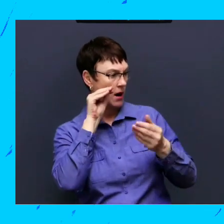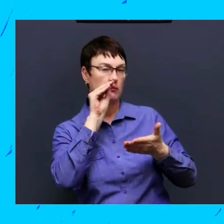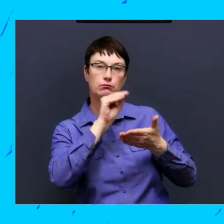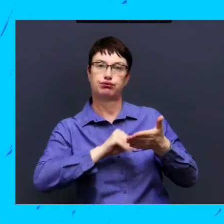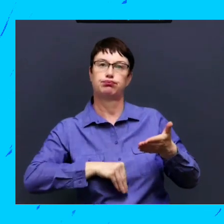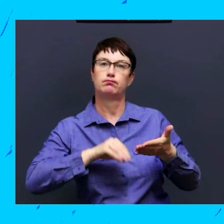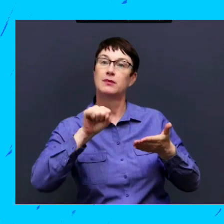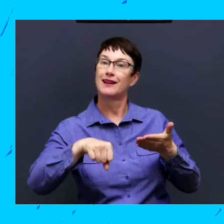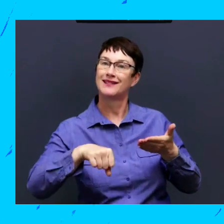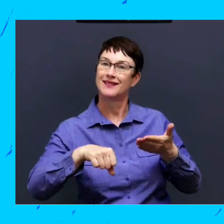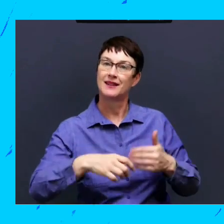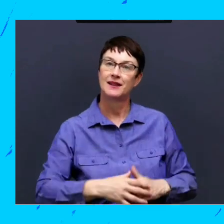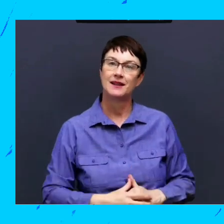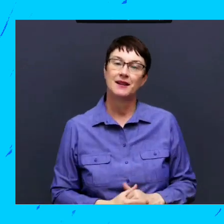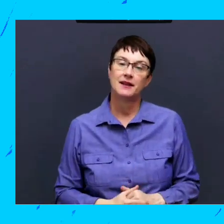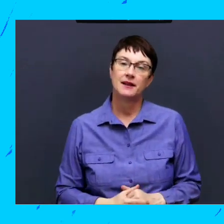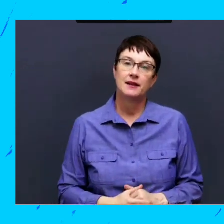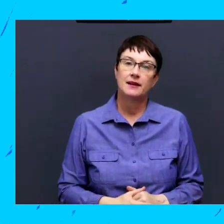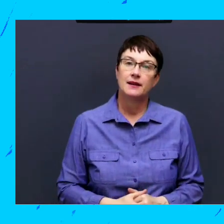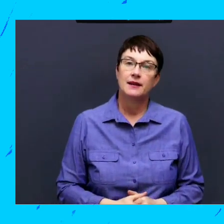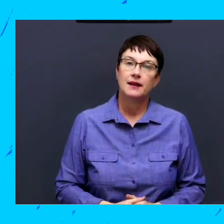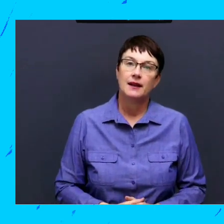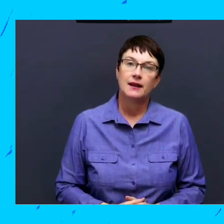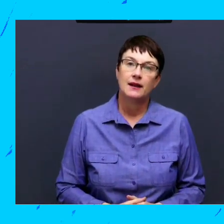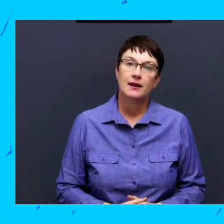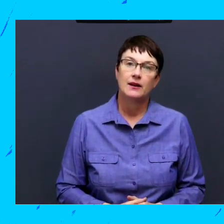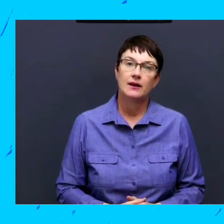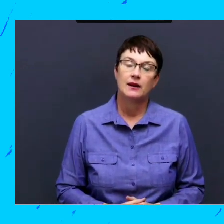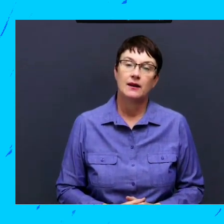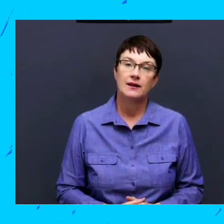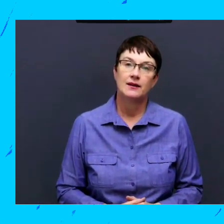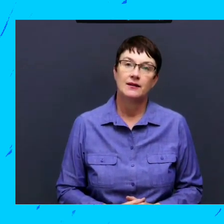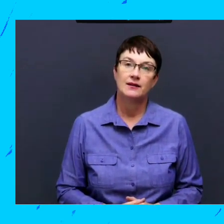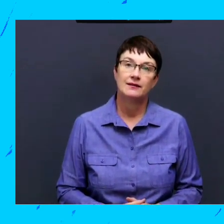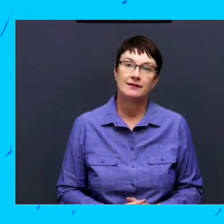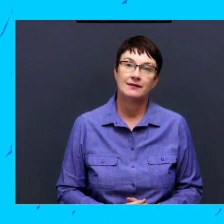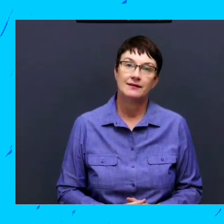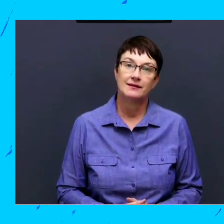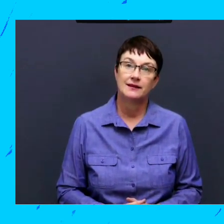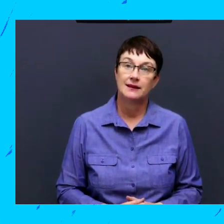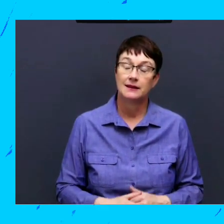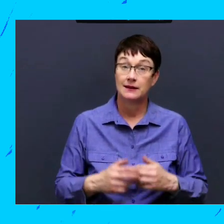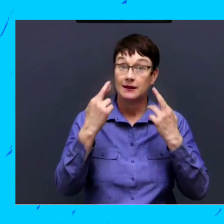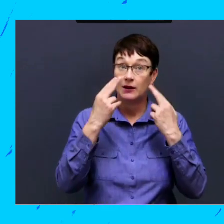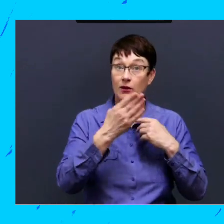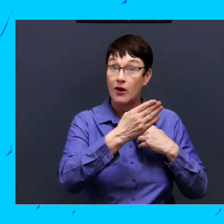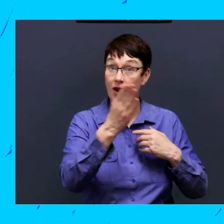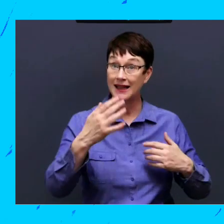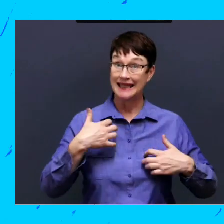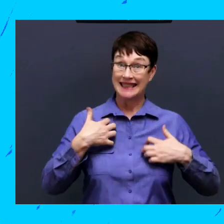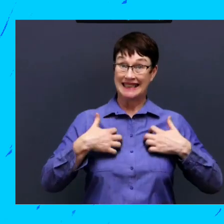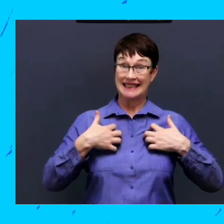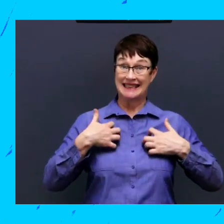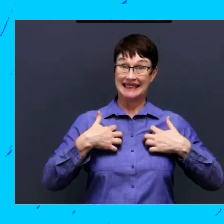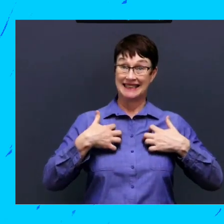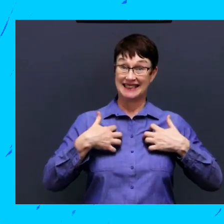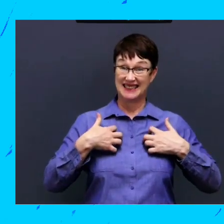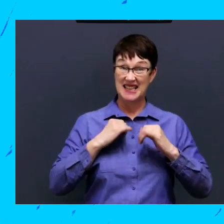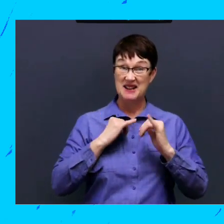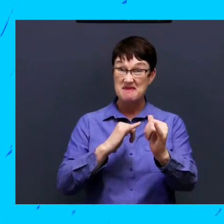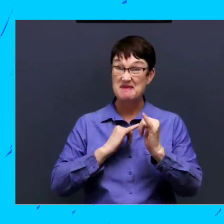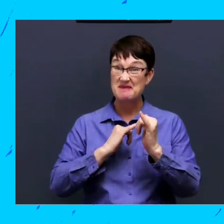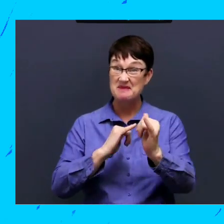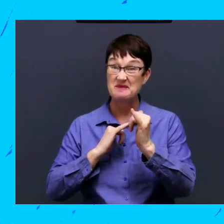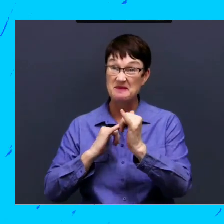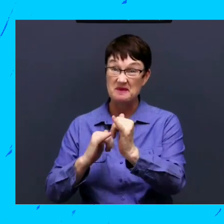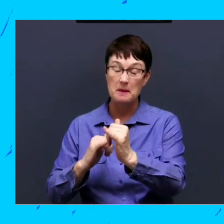discusiones. Muy bien, bueno, espero que están tan animados como yo de escuchar a nuestros